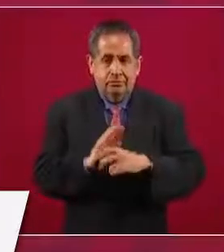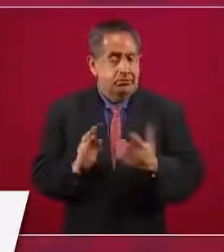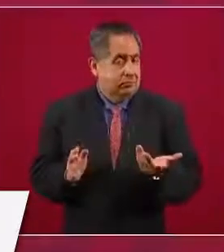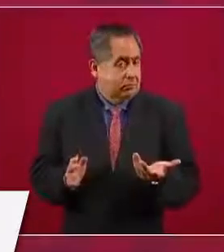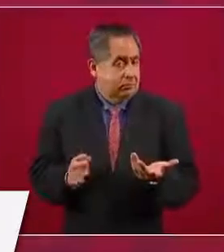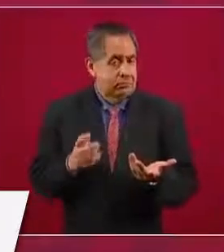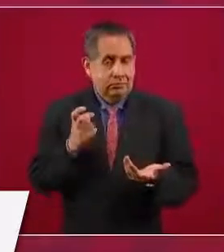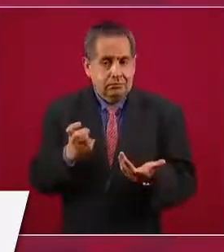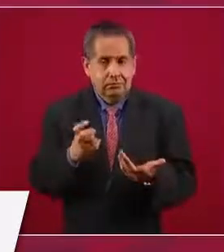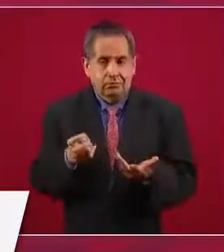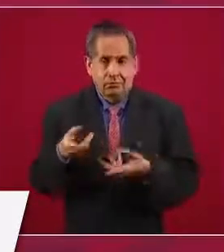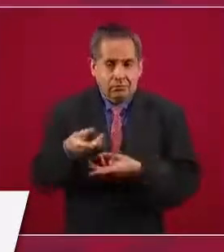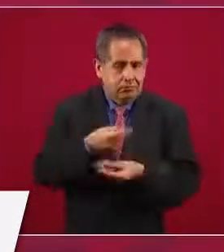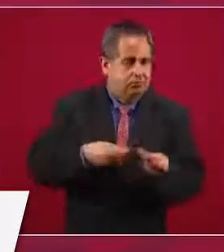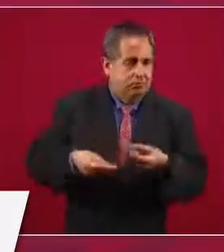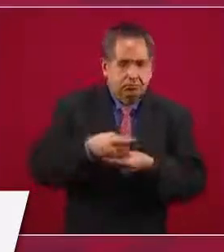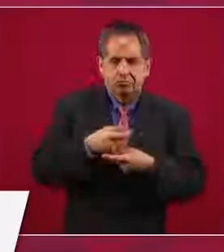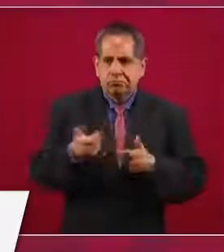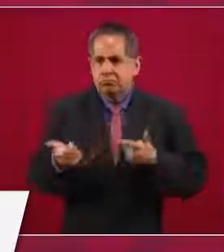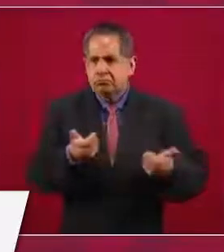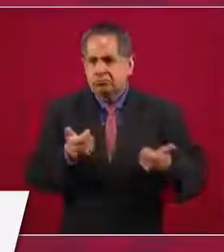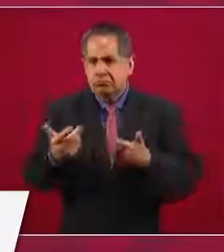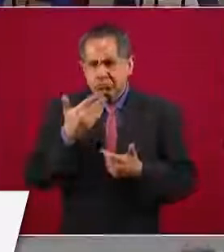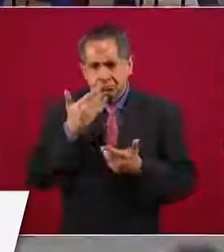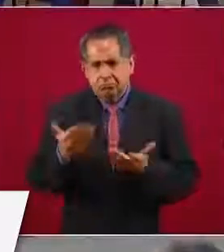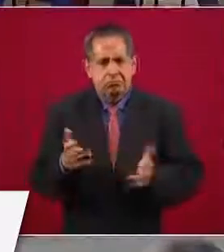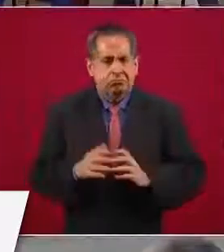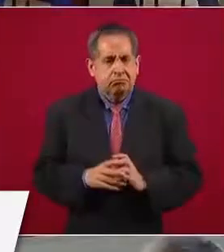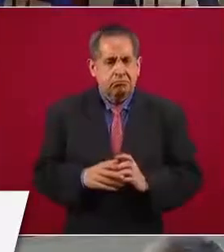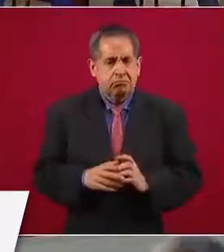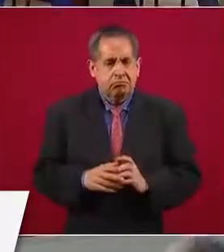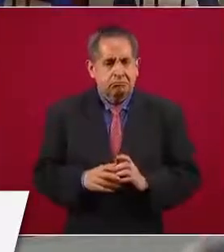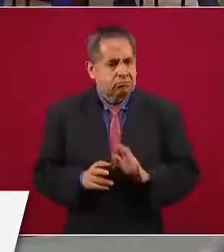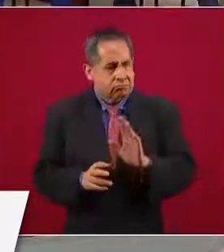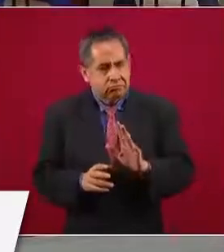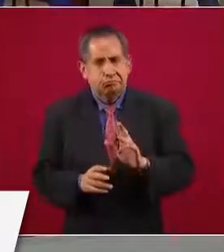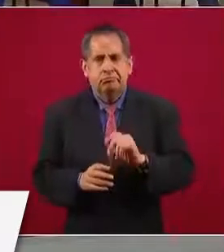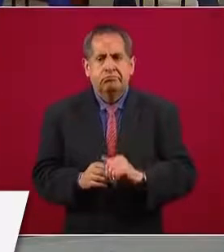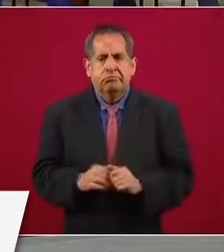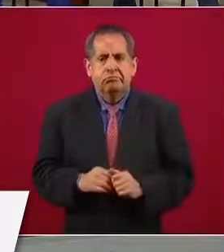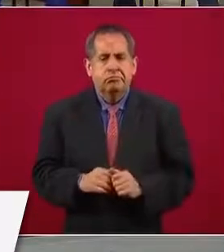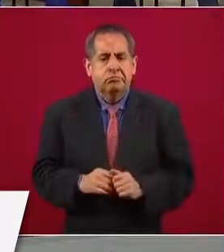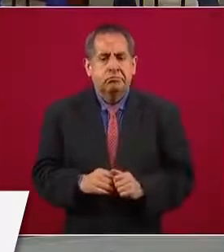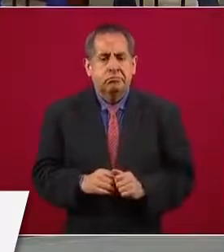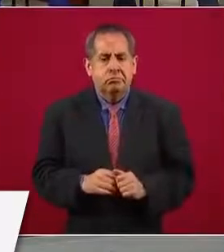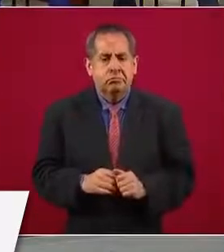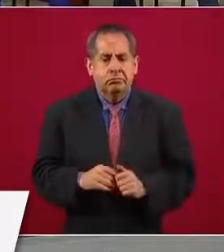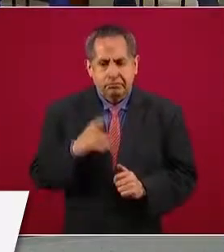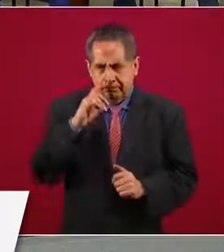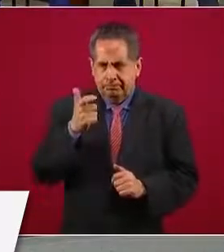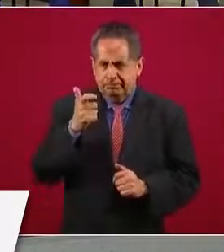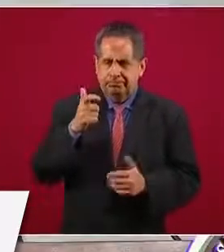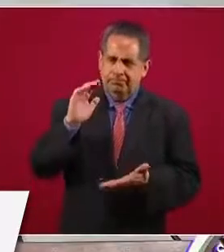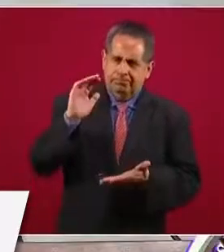y de ahí financiamos y decimos no bajamos